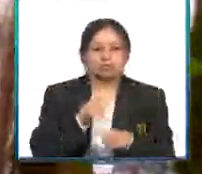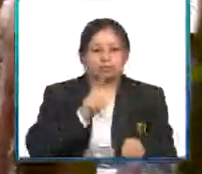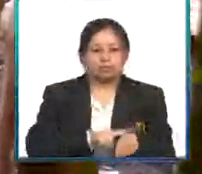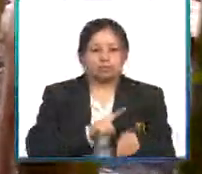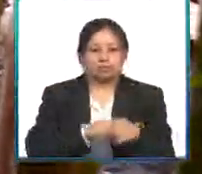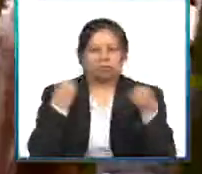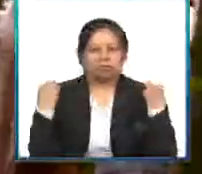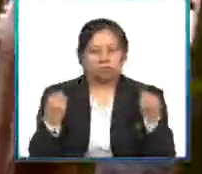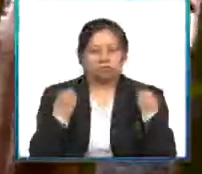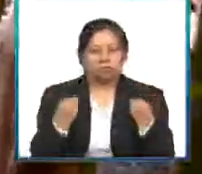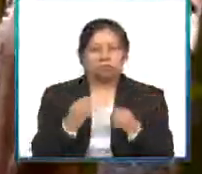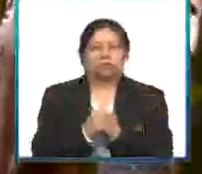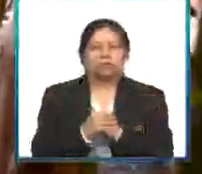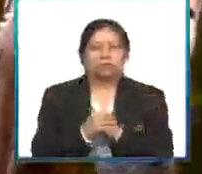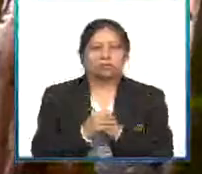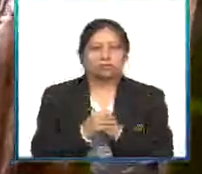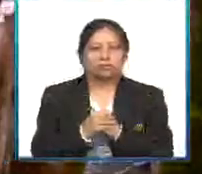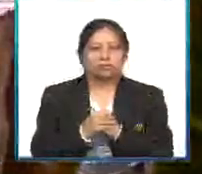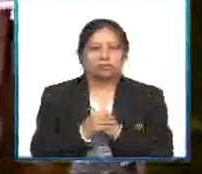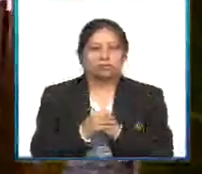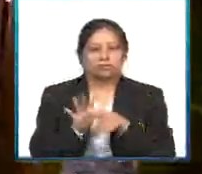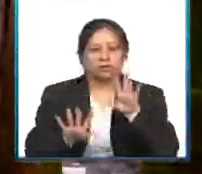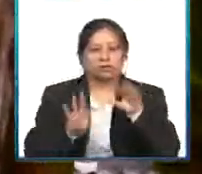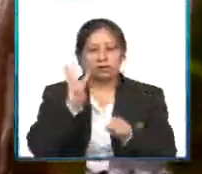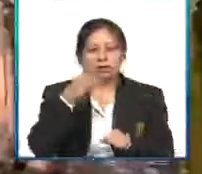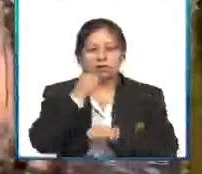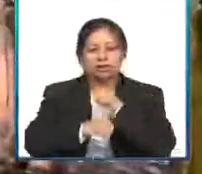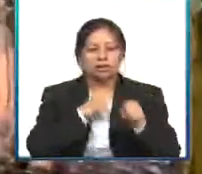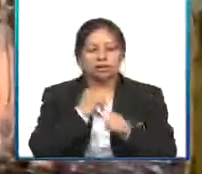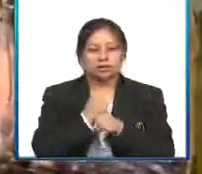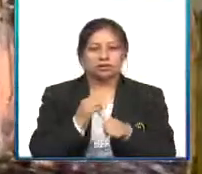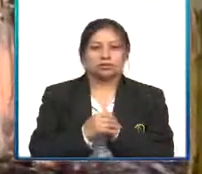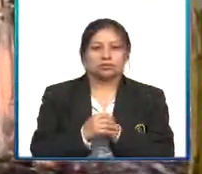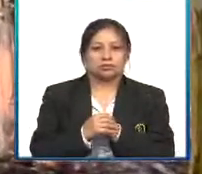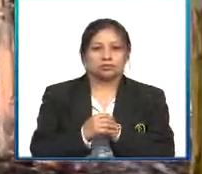tiempo bastante, va como son 14 años,